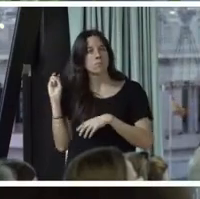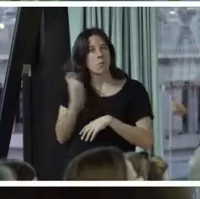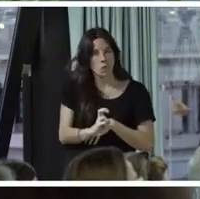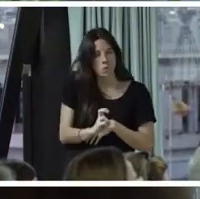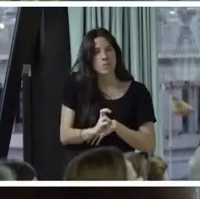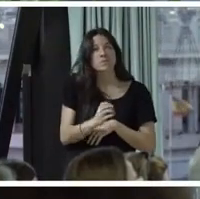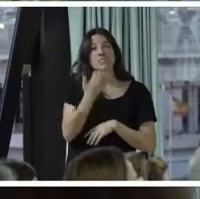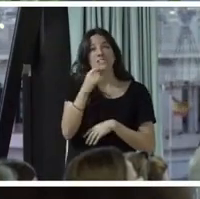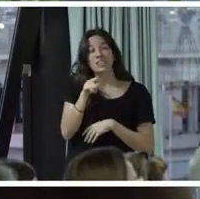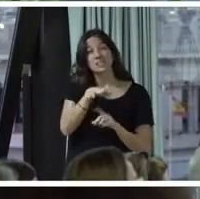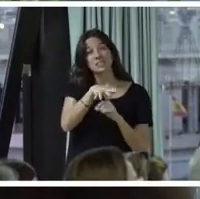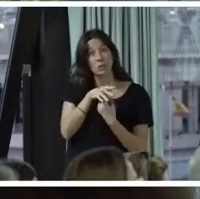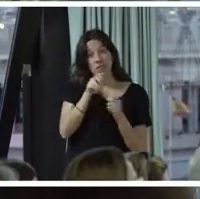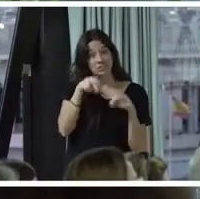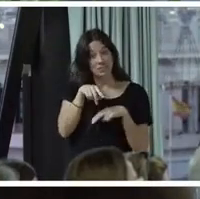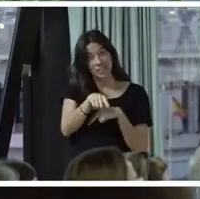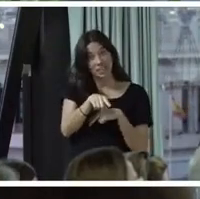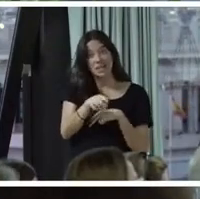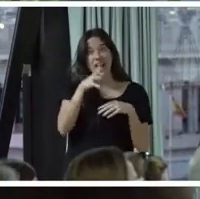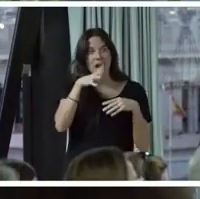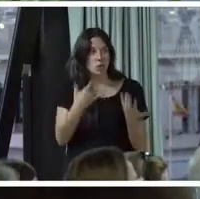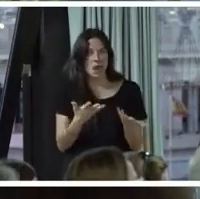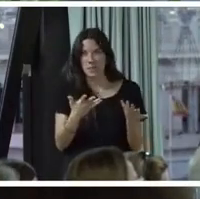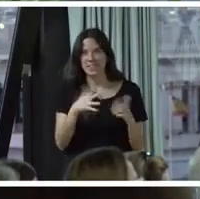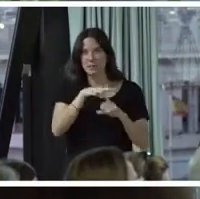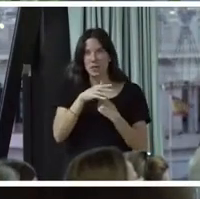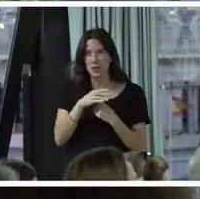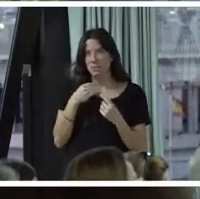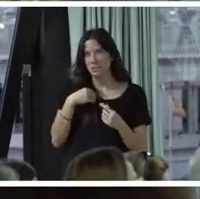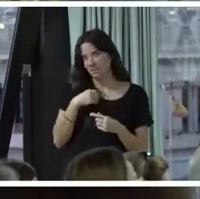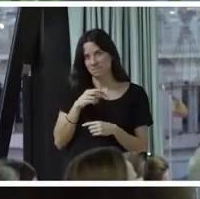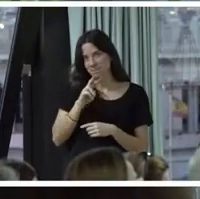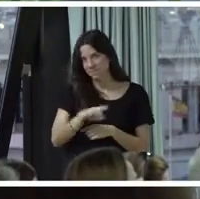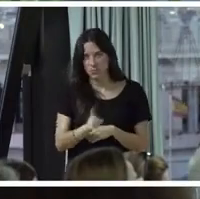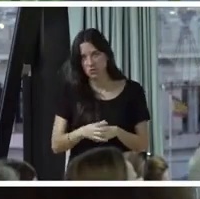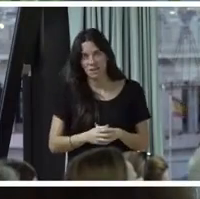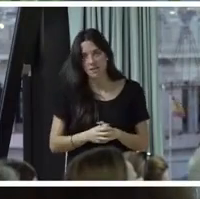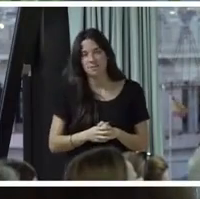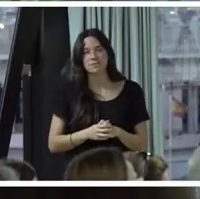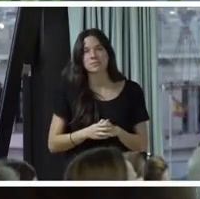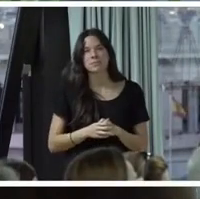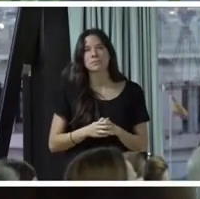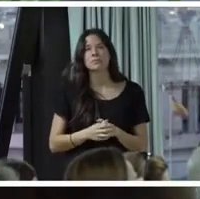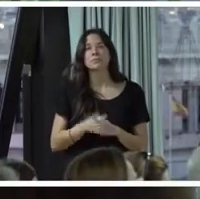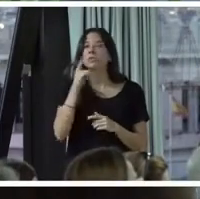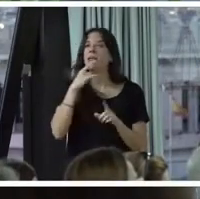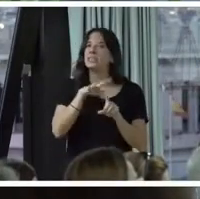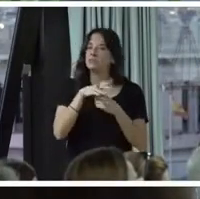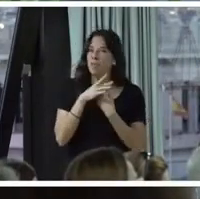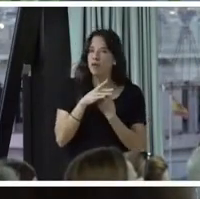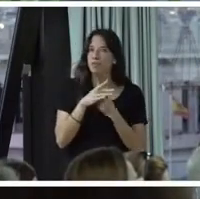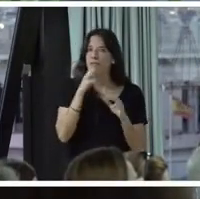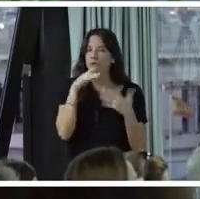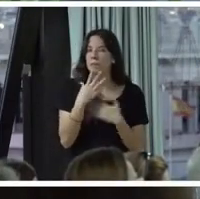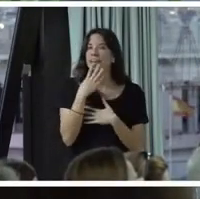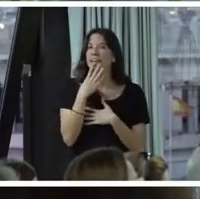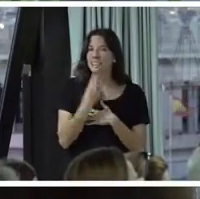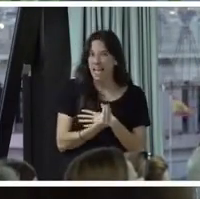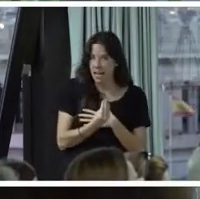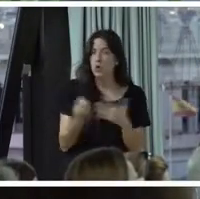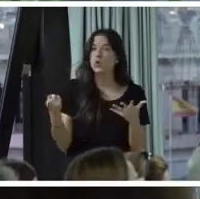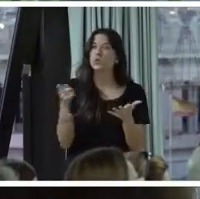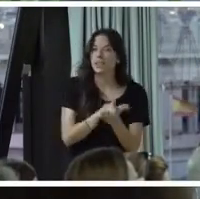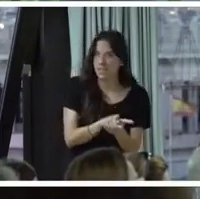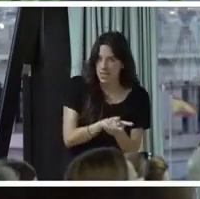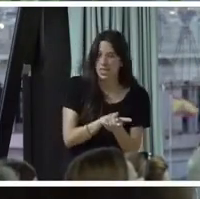eh No nos encontraríamos hoy como nos encontramos una situación que en la cual Israel otra